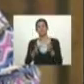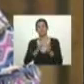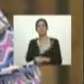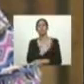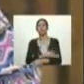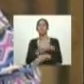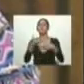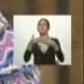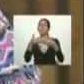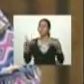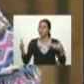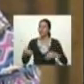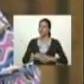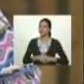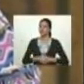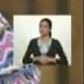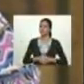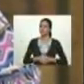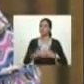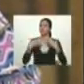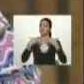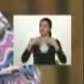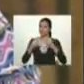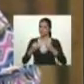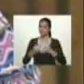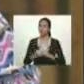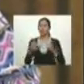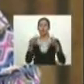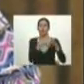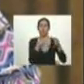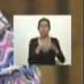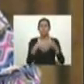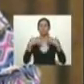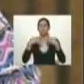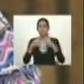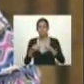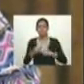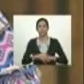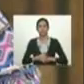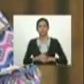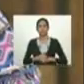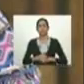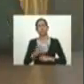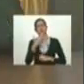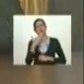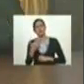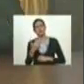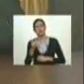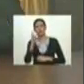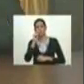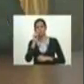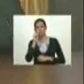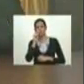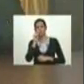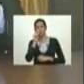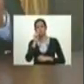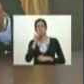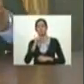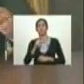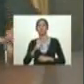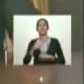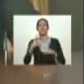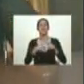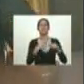popular el poder Popular de la salud los comités de salud yo agradezco compañero Henry que va a ir a